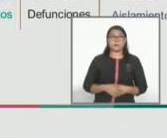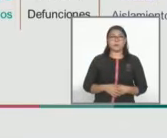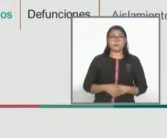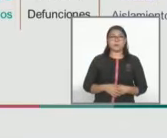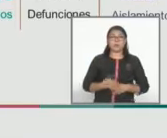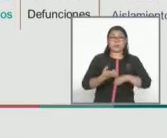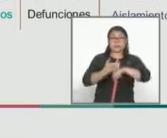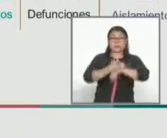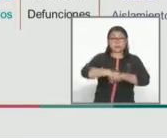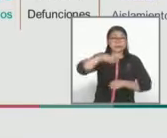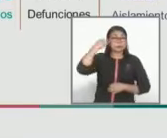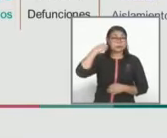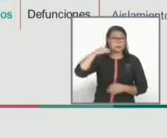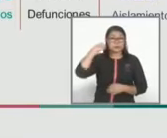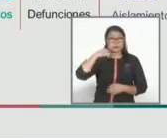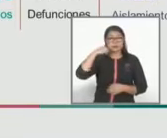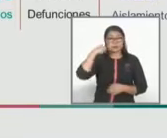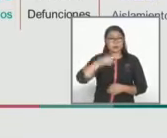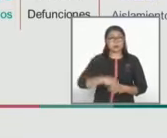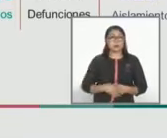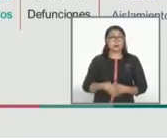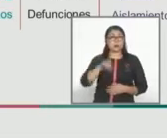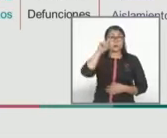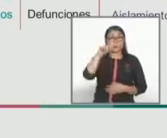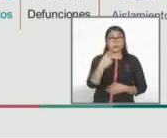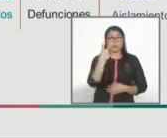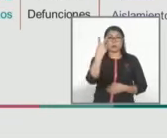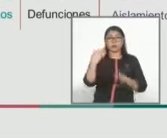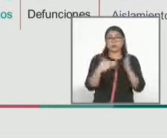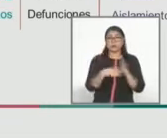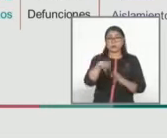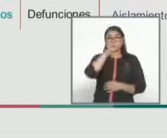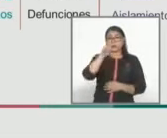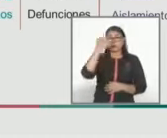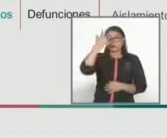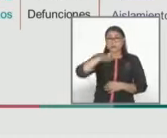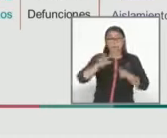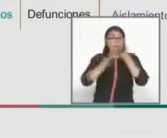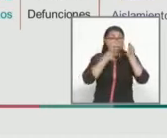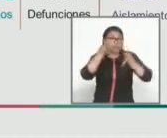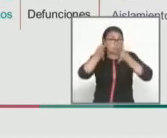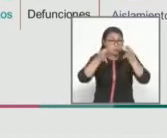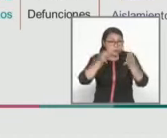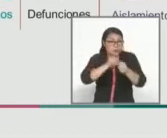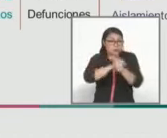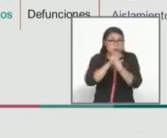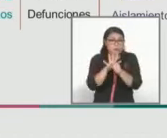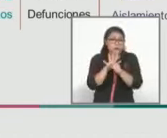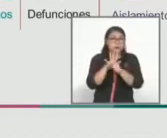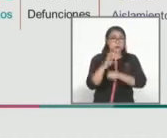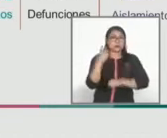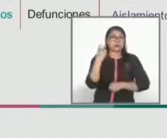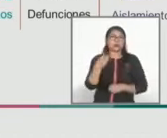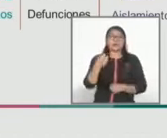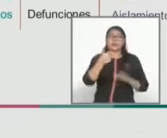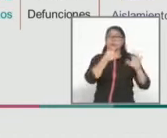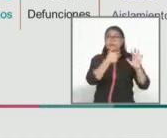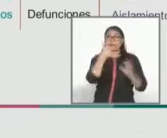panorama en el estado de Oaxaca, de los 22.210 casos notificados a la fecha, se